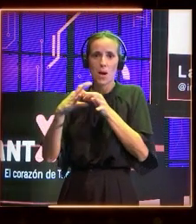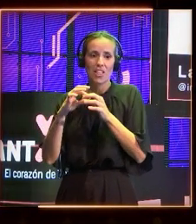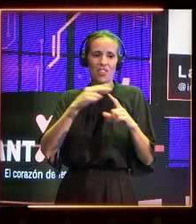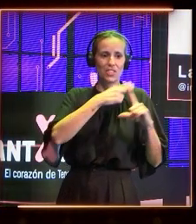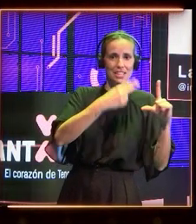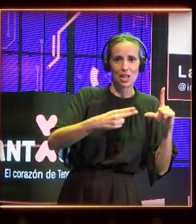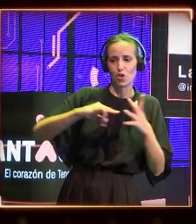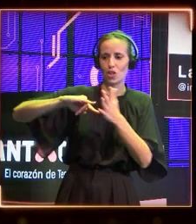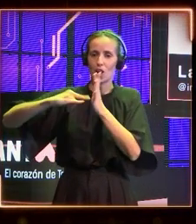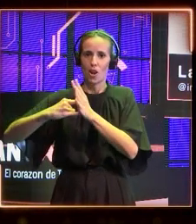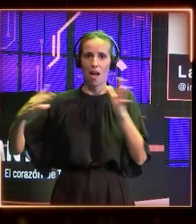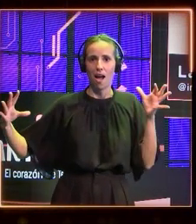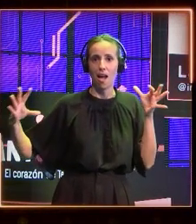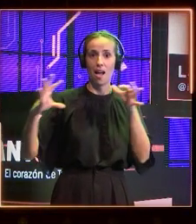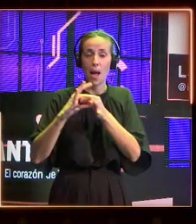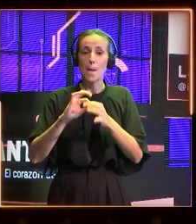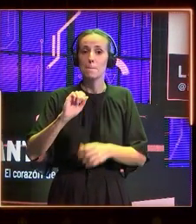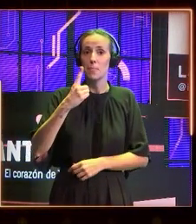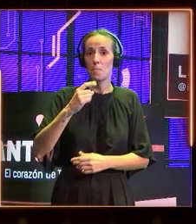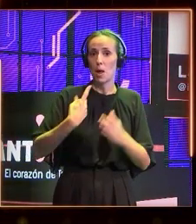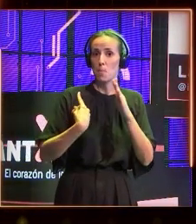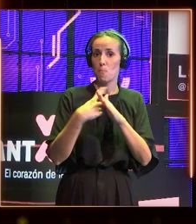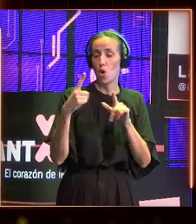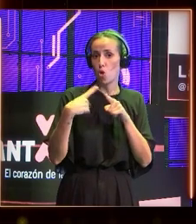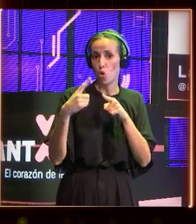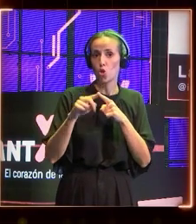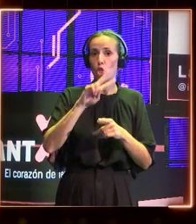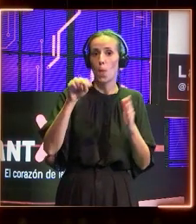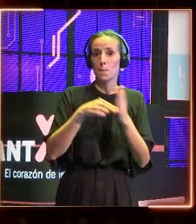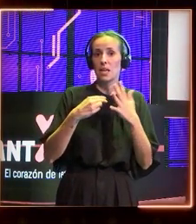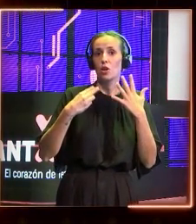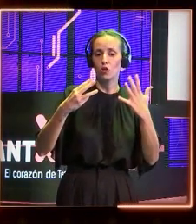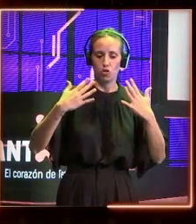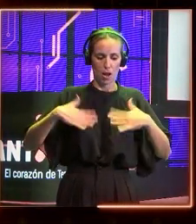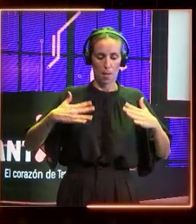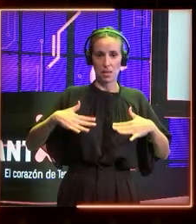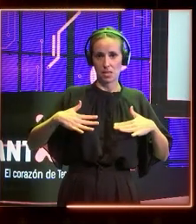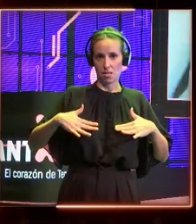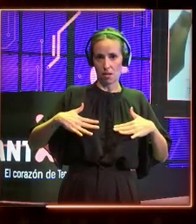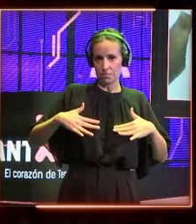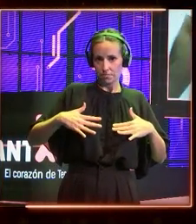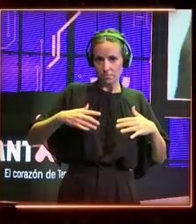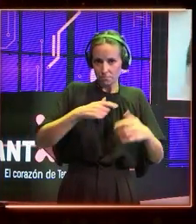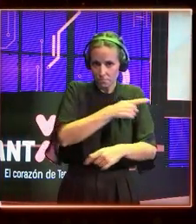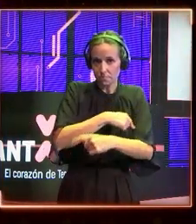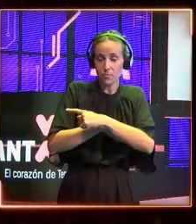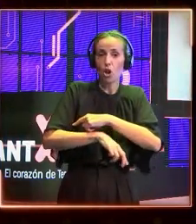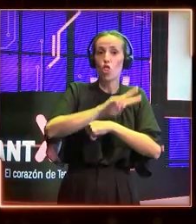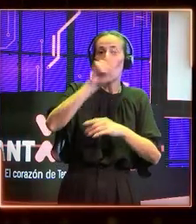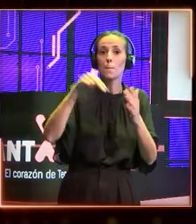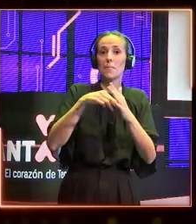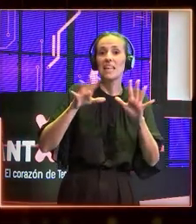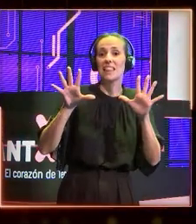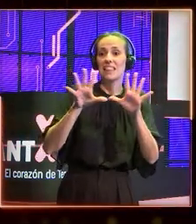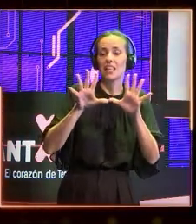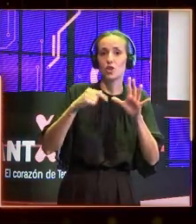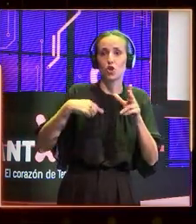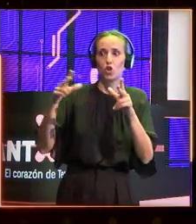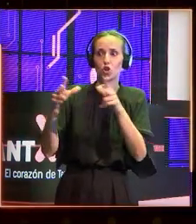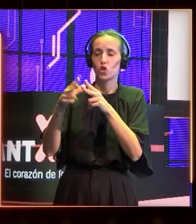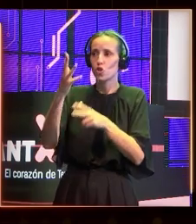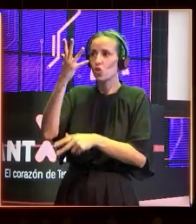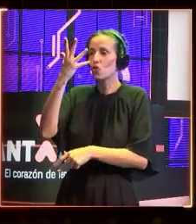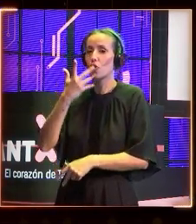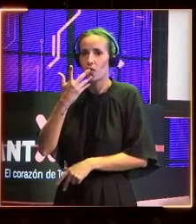producto en 2008 eran camisetas Eh streetwear vale sin tecnología y en 2010 2s años más tarde cuando conocí a mi socio